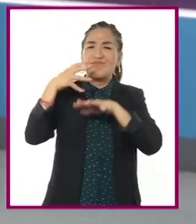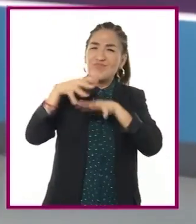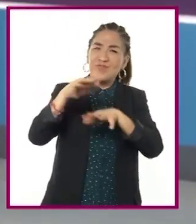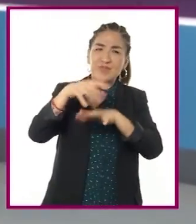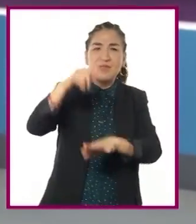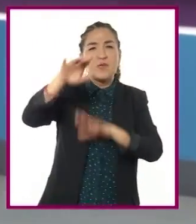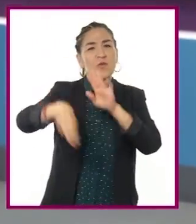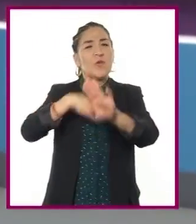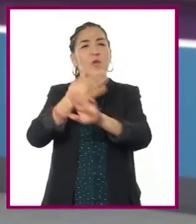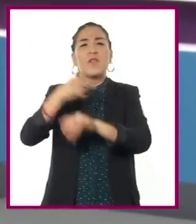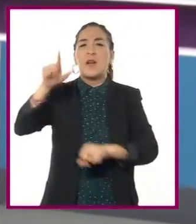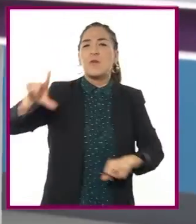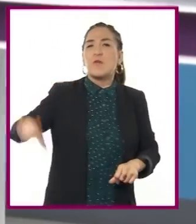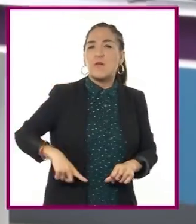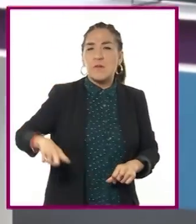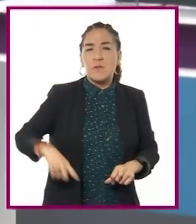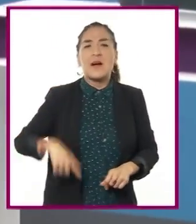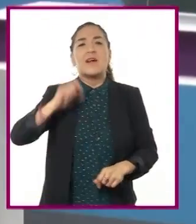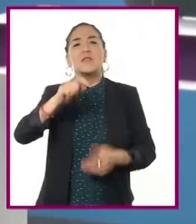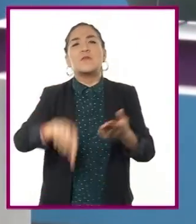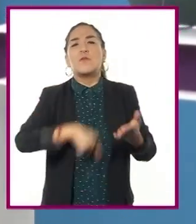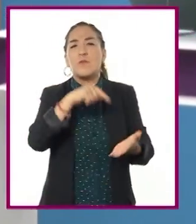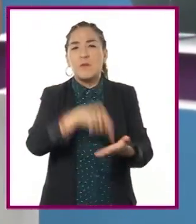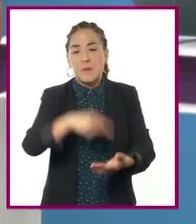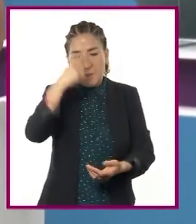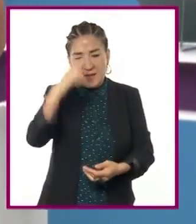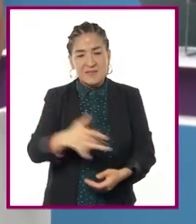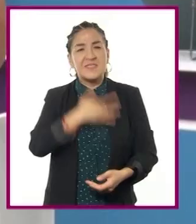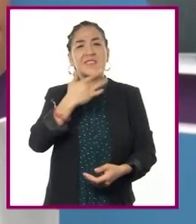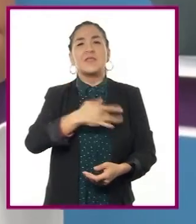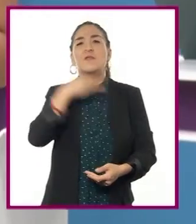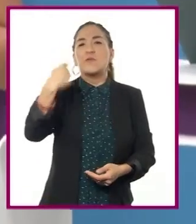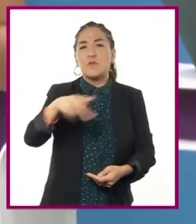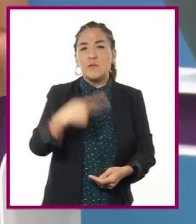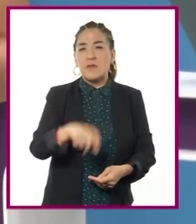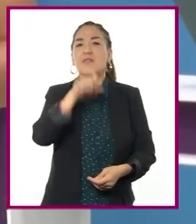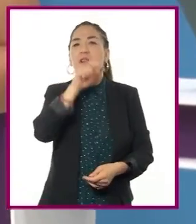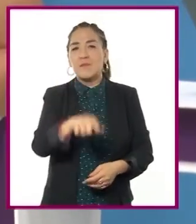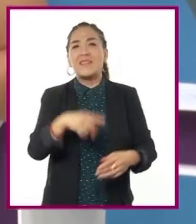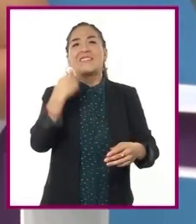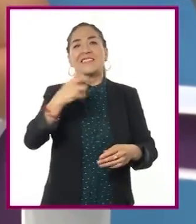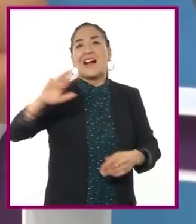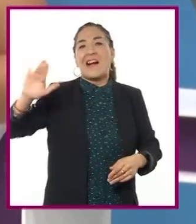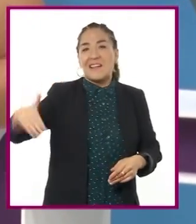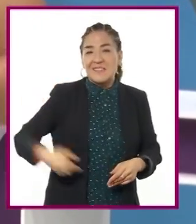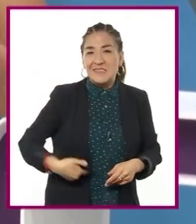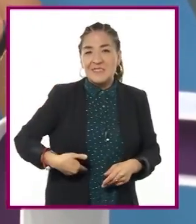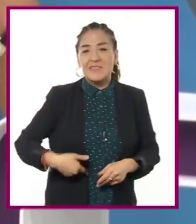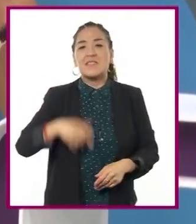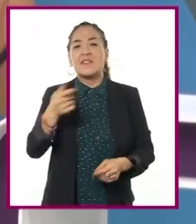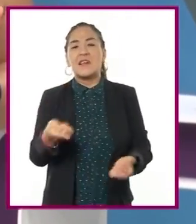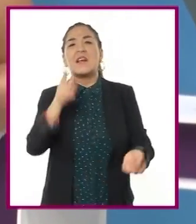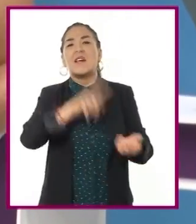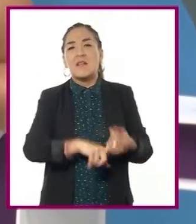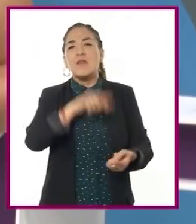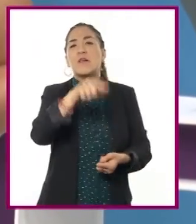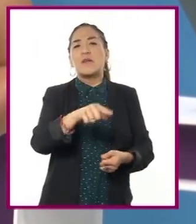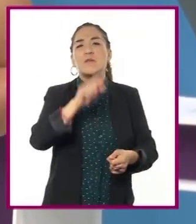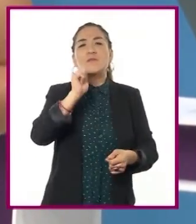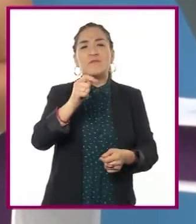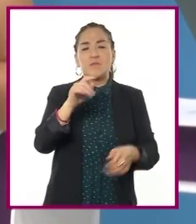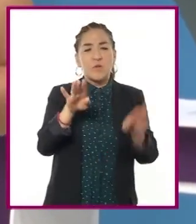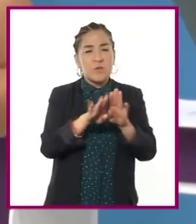La Glasnost permitía que la población expresara su sentir y sin duda el accidente de Chernóbil puso en la mirada